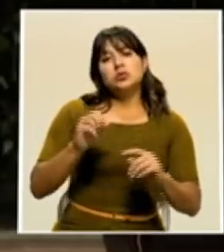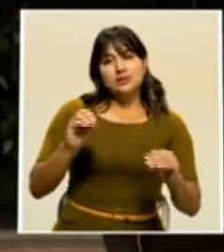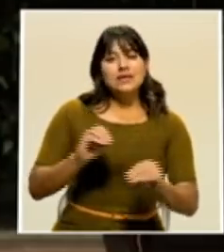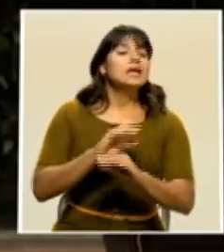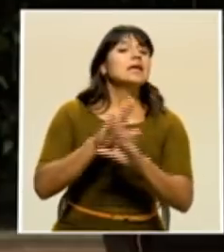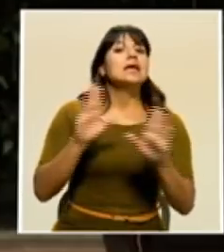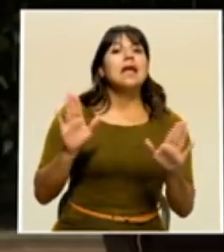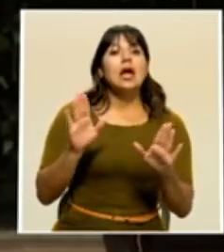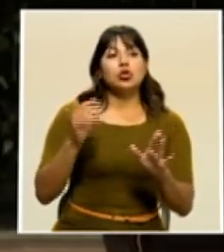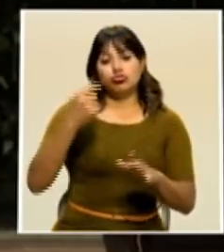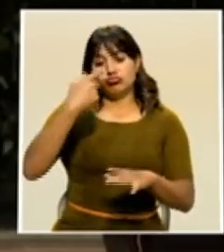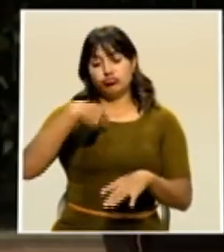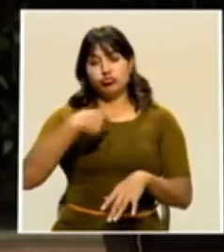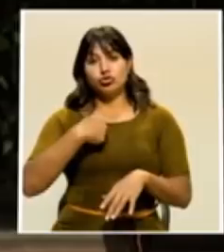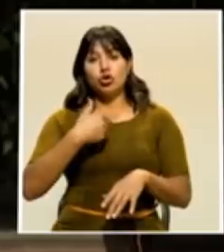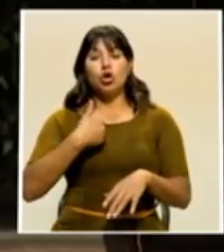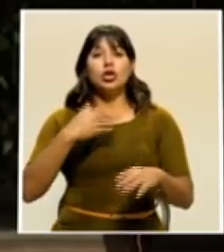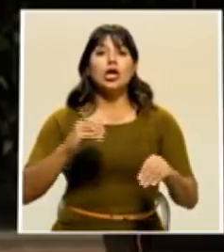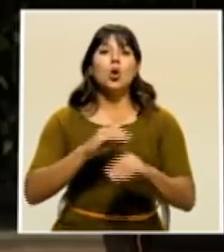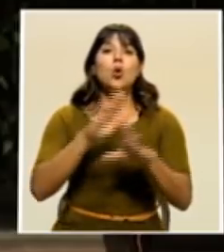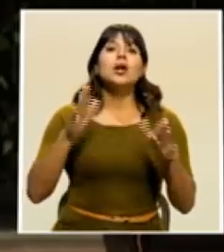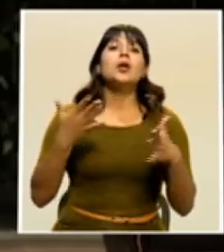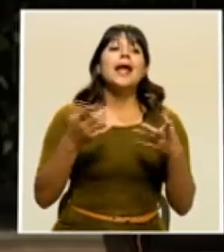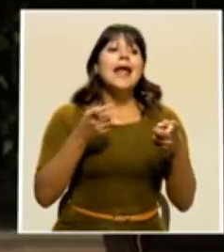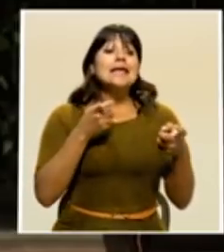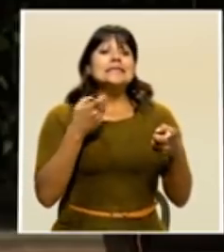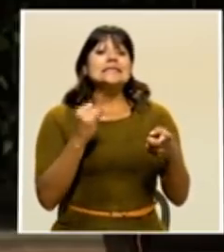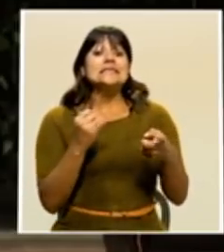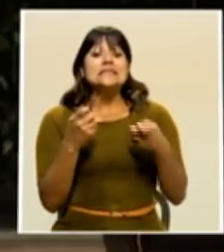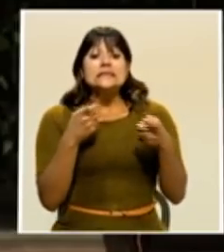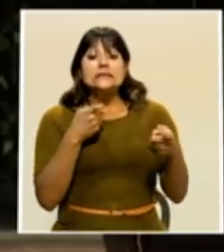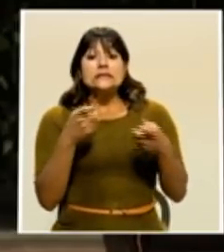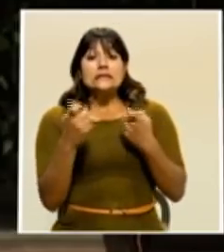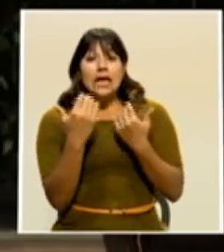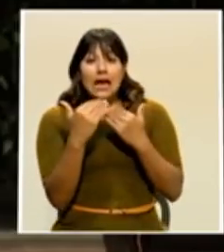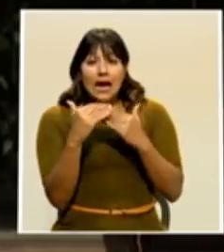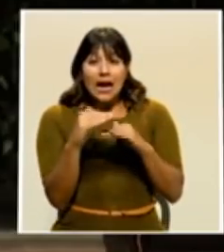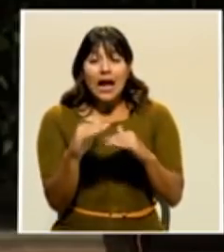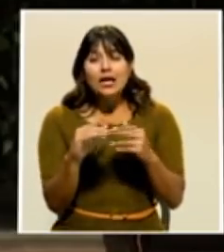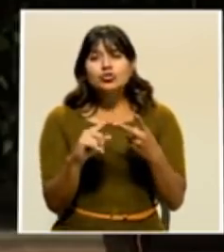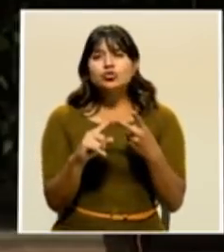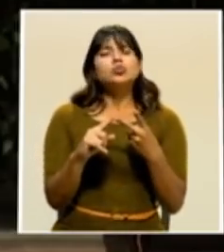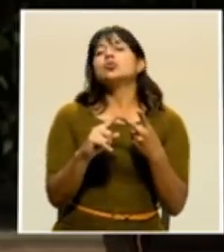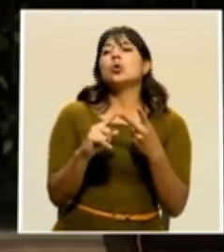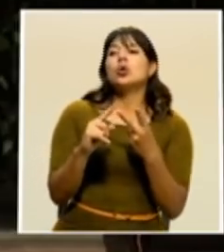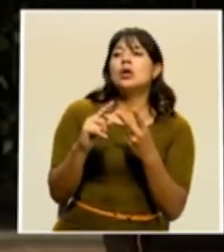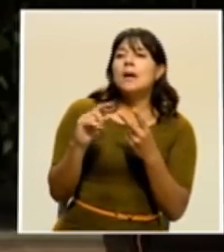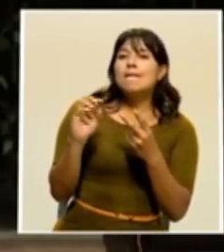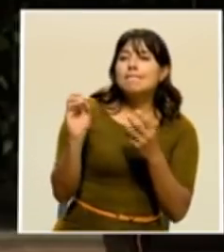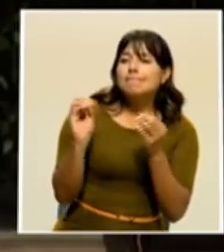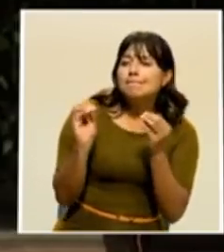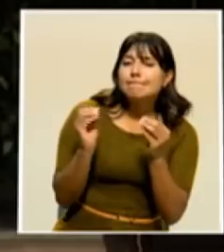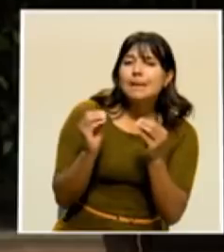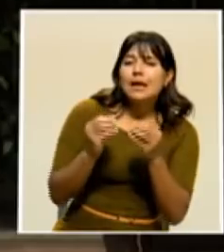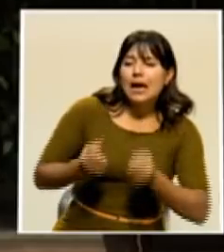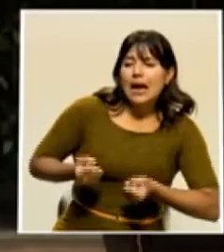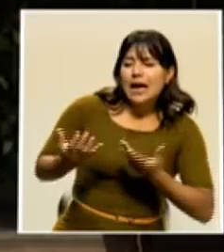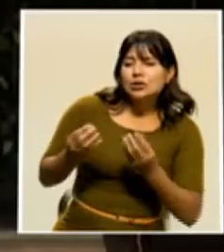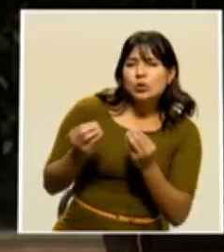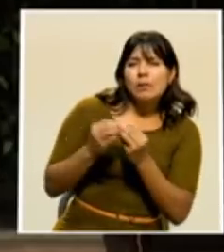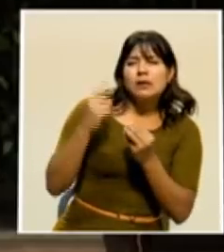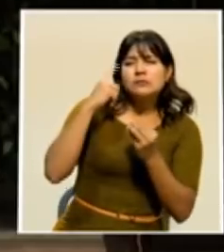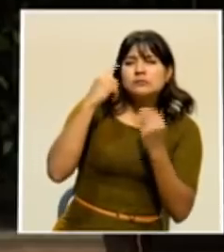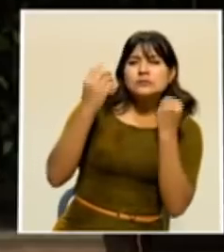diputada lo tiene claro, es que la contención del gasto y la austeridad son medidas de confianza, son medidas de sensatez que tiene que dar el